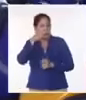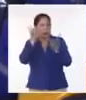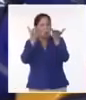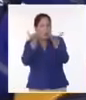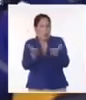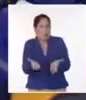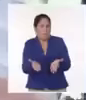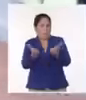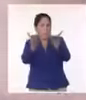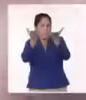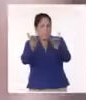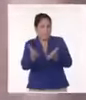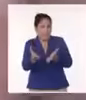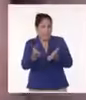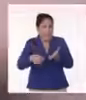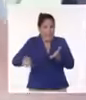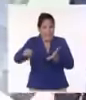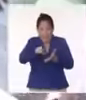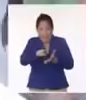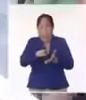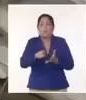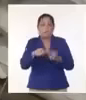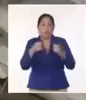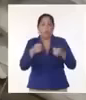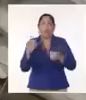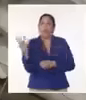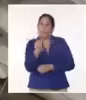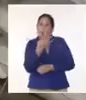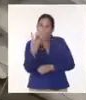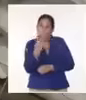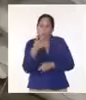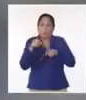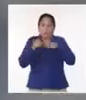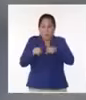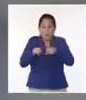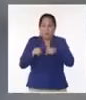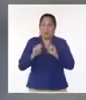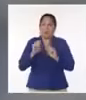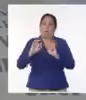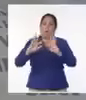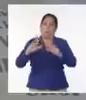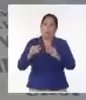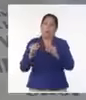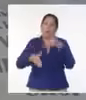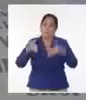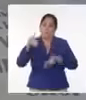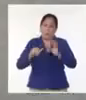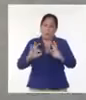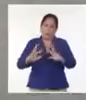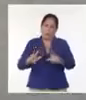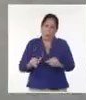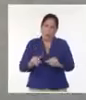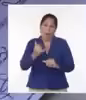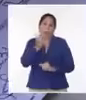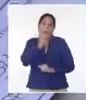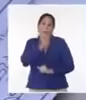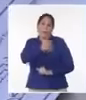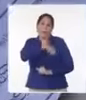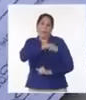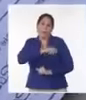cargas, las cuales confluyen en el puerto, escenario de una trama de corrupción con repercusiones para la comunidad